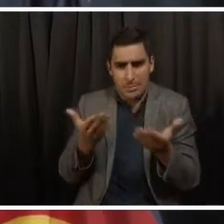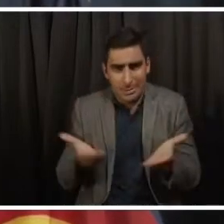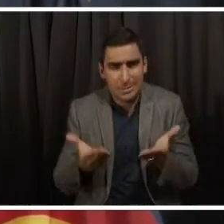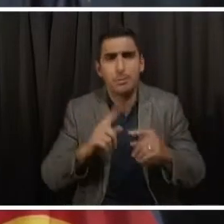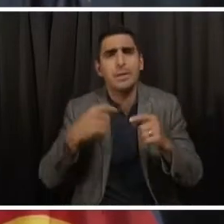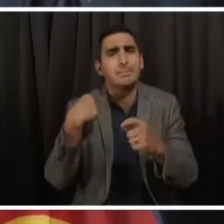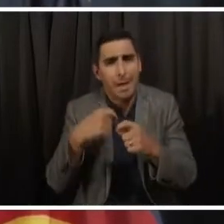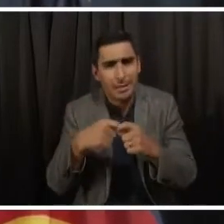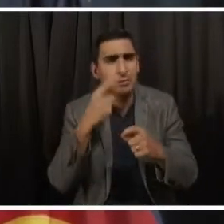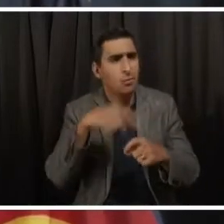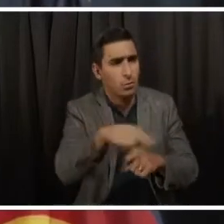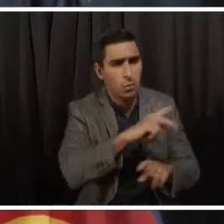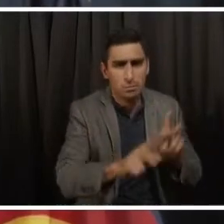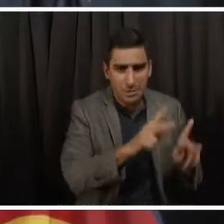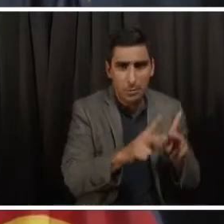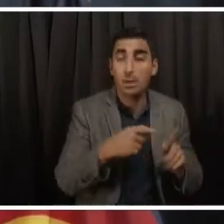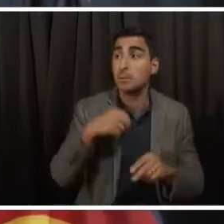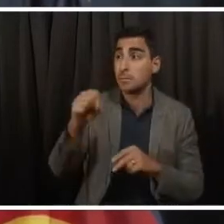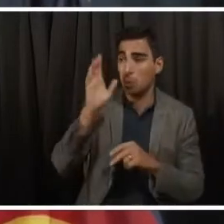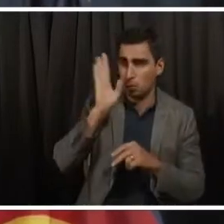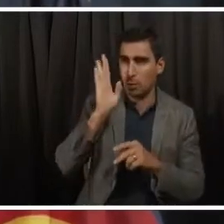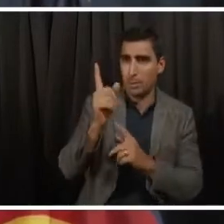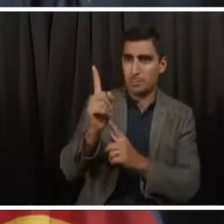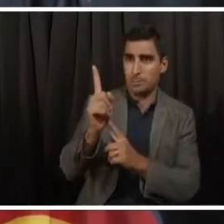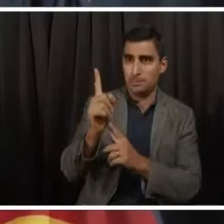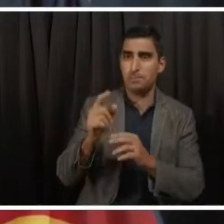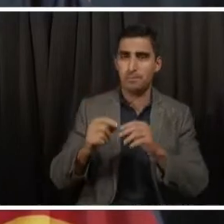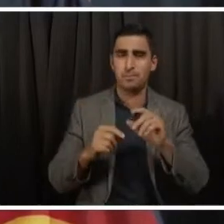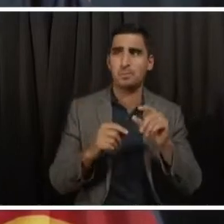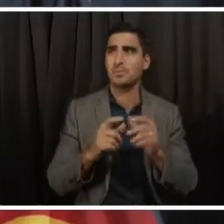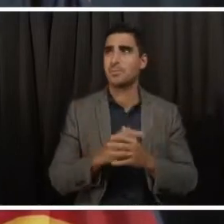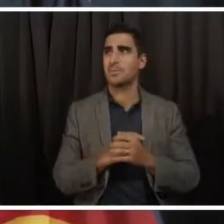gente que habla español. En un minuto. Or so. Okay.